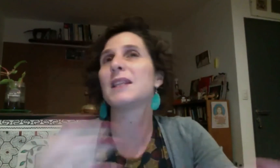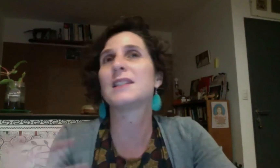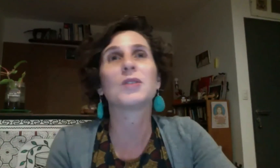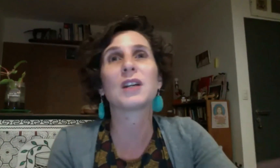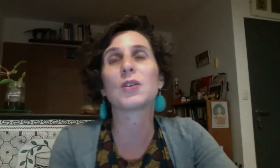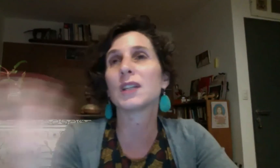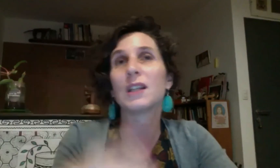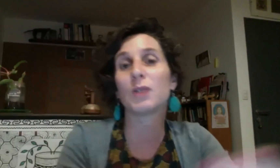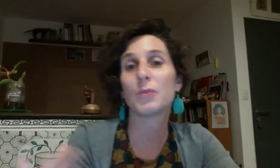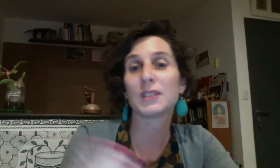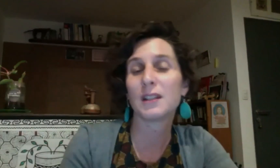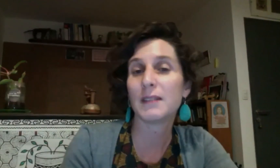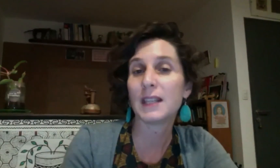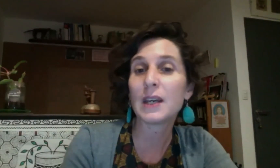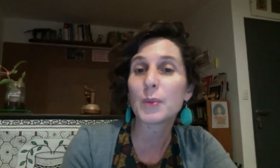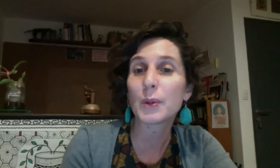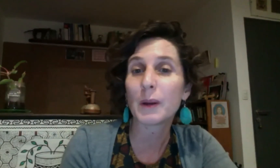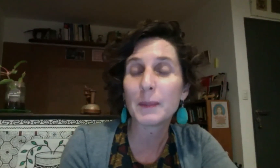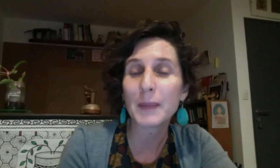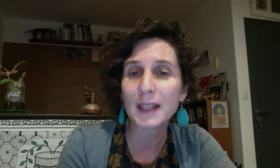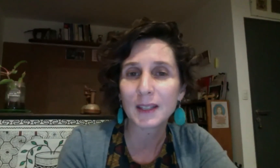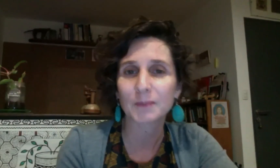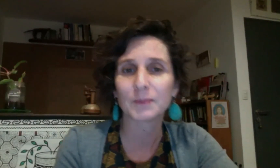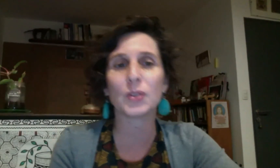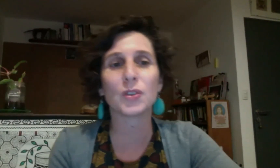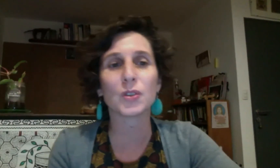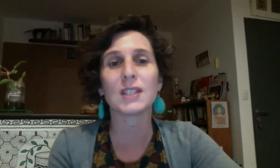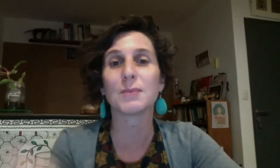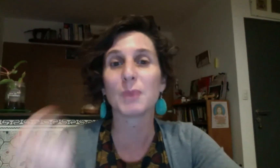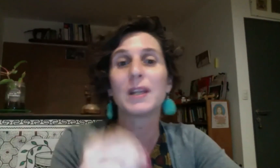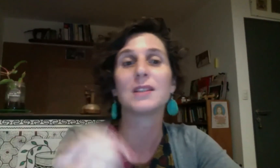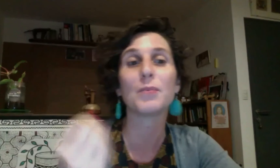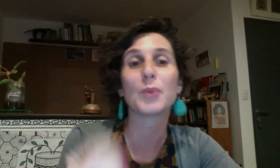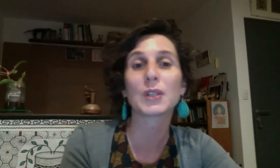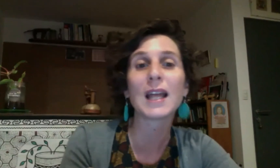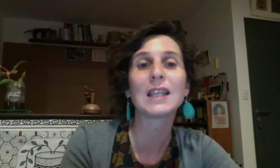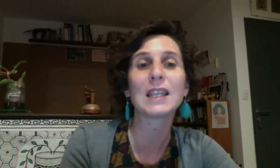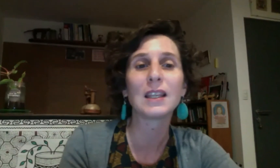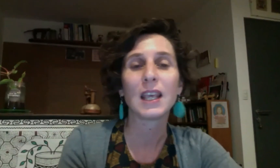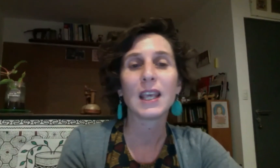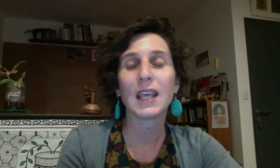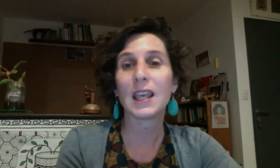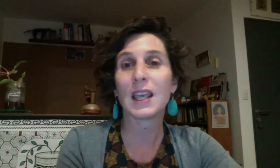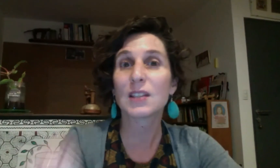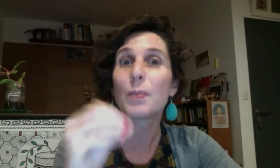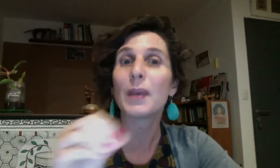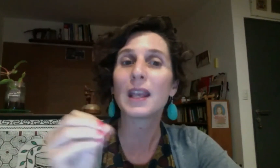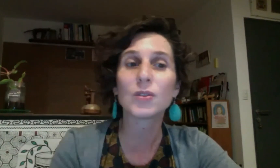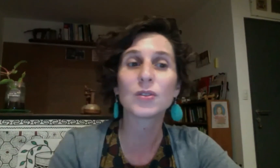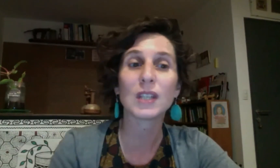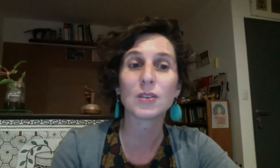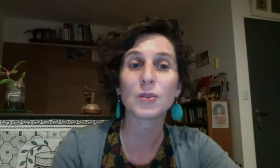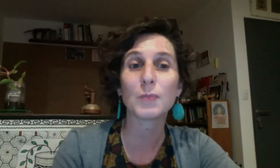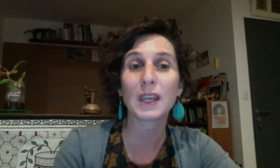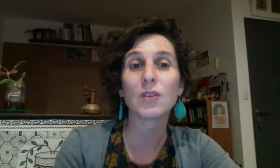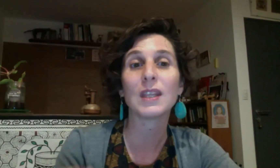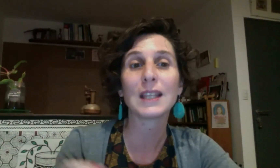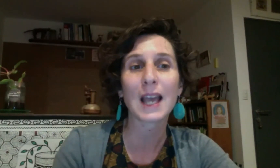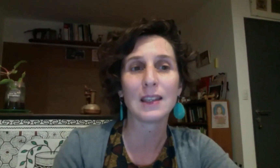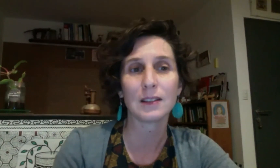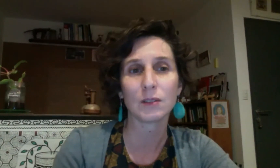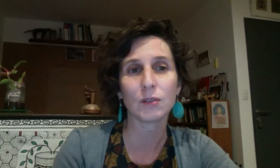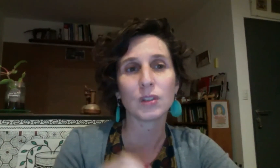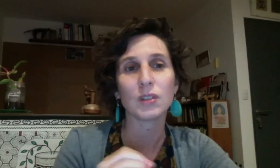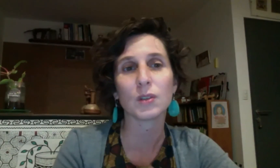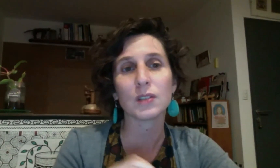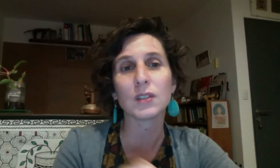va a decir otra cosa que lo que muestra el video probablemente, ¿no? Entonces me parece importante esos pequeños